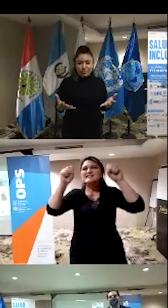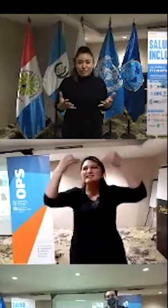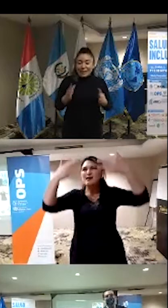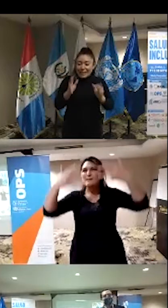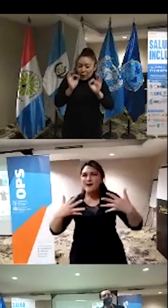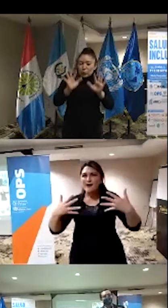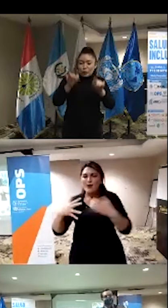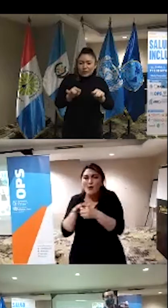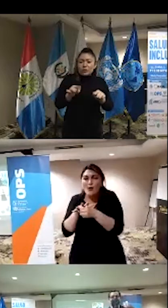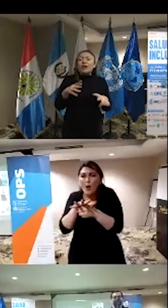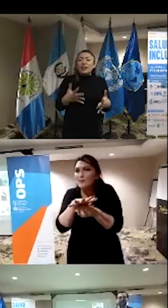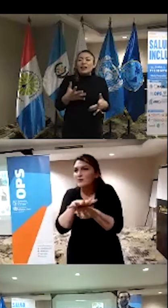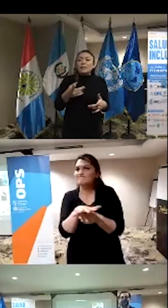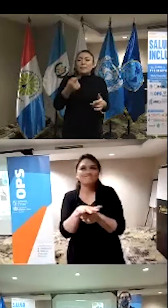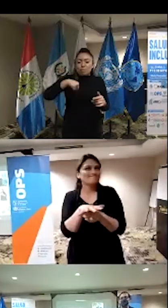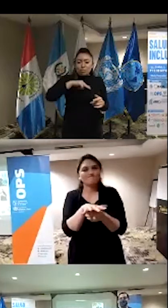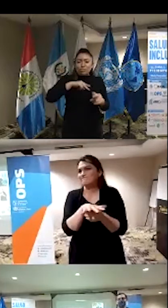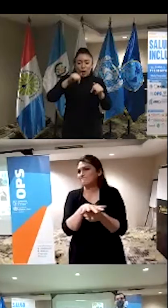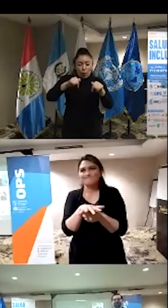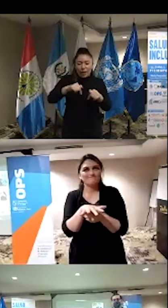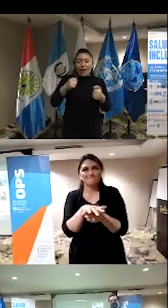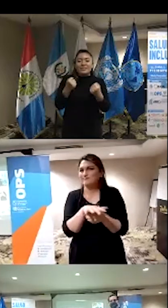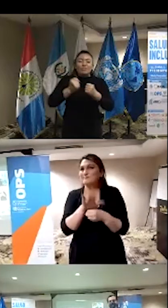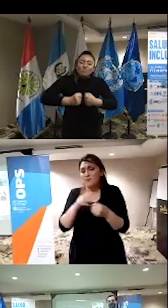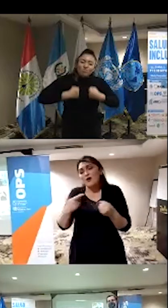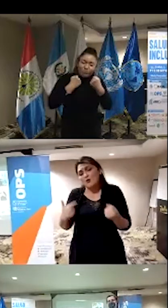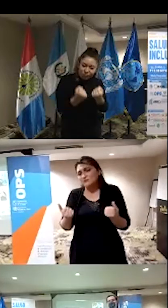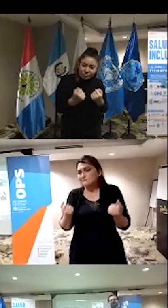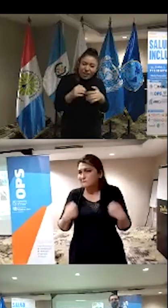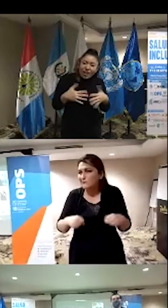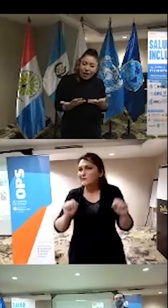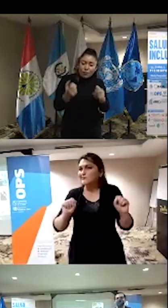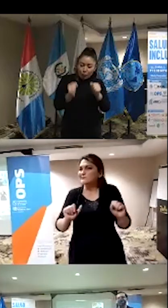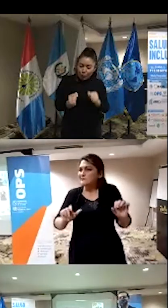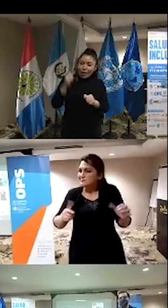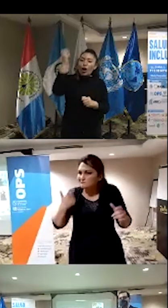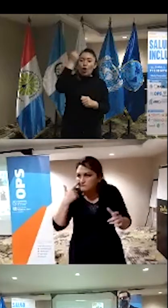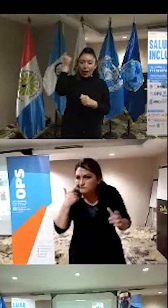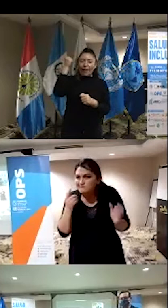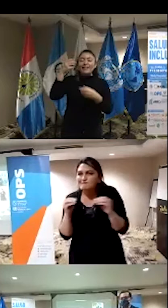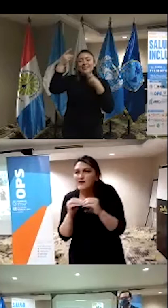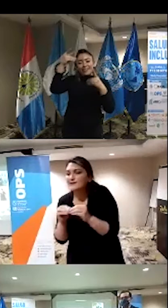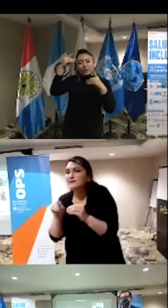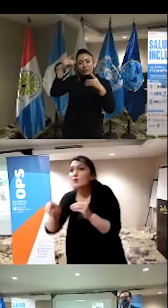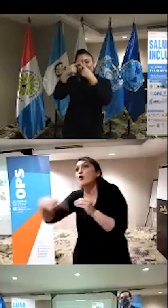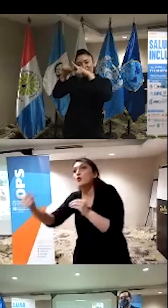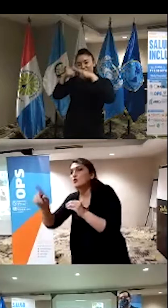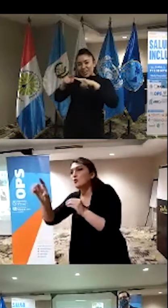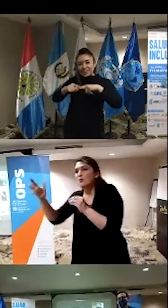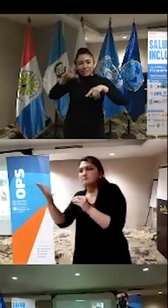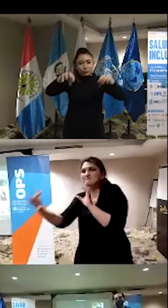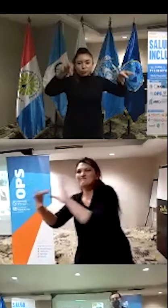para eso es que actualmente se hacen muchos esfuerzos en lograr generar datos de diversas fuentes para que